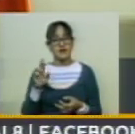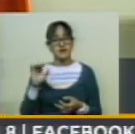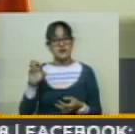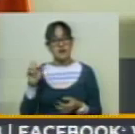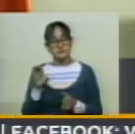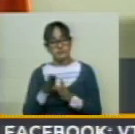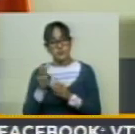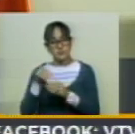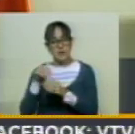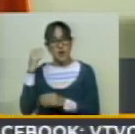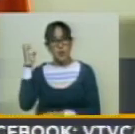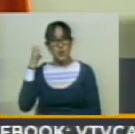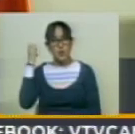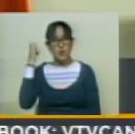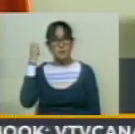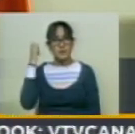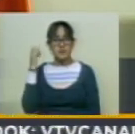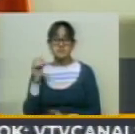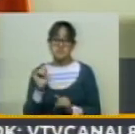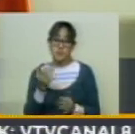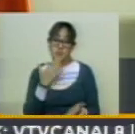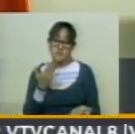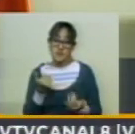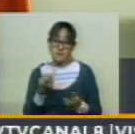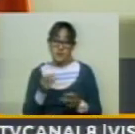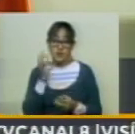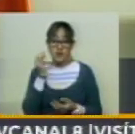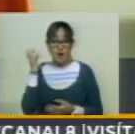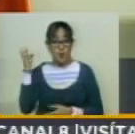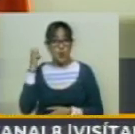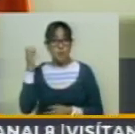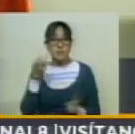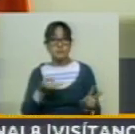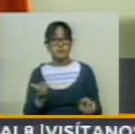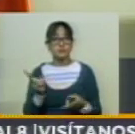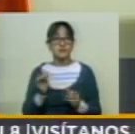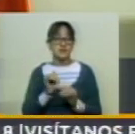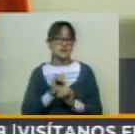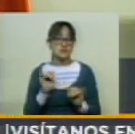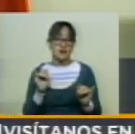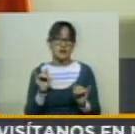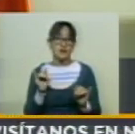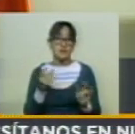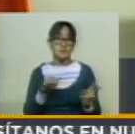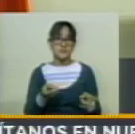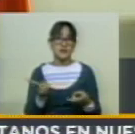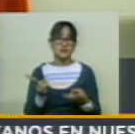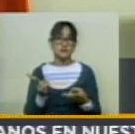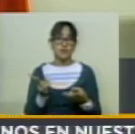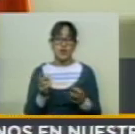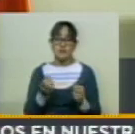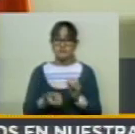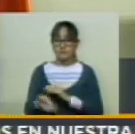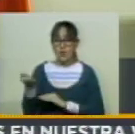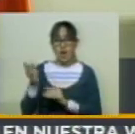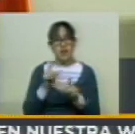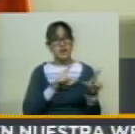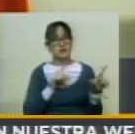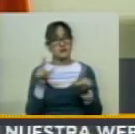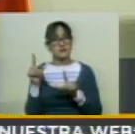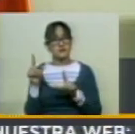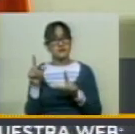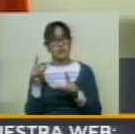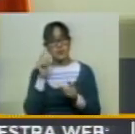Europea, tal como nos solicitaron que invitáramos a la Unión Europea. Ya esa invitación fue enviada a